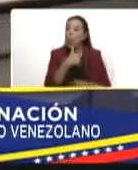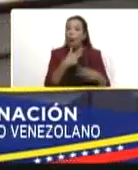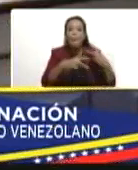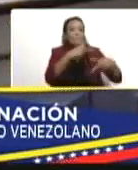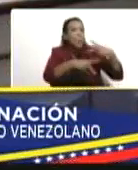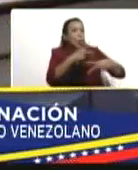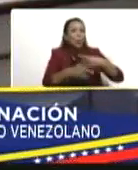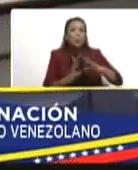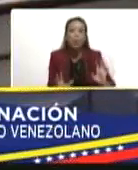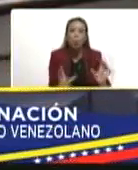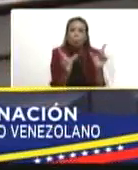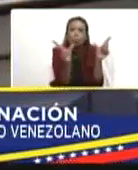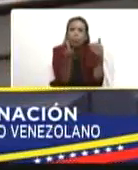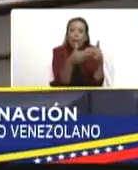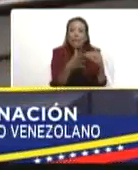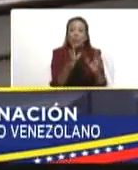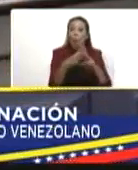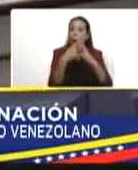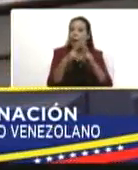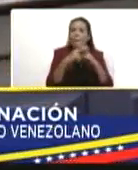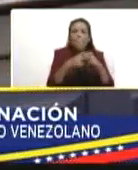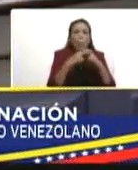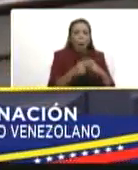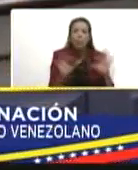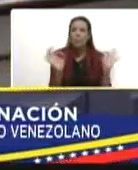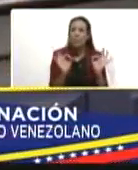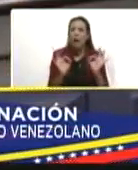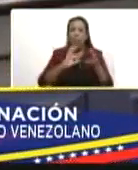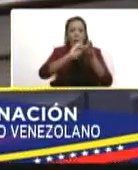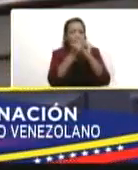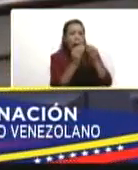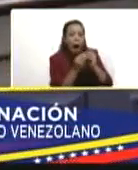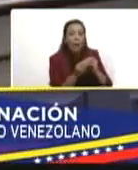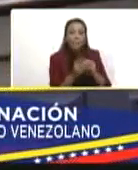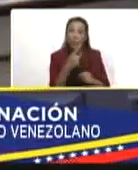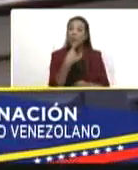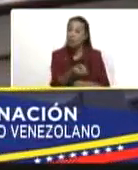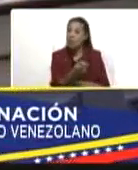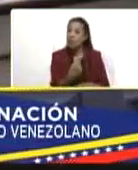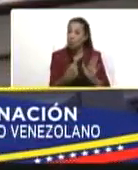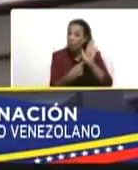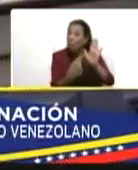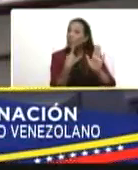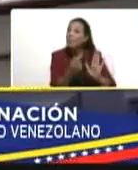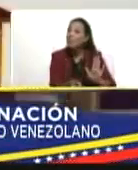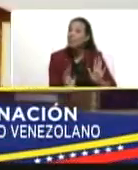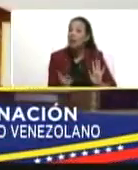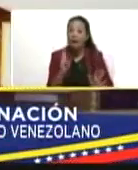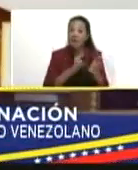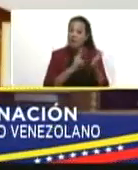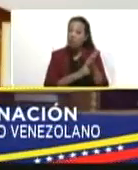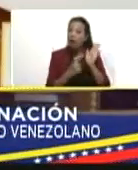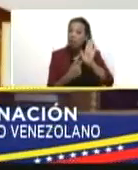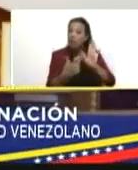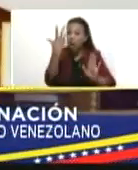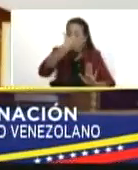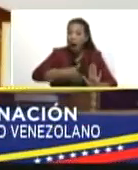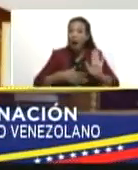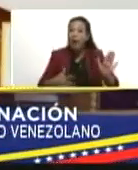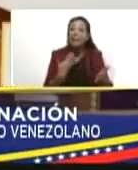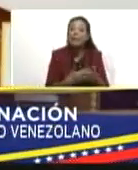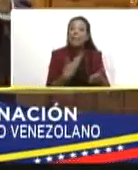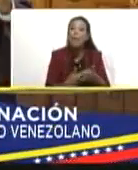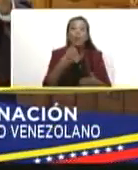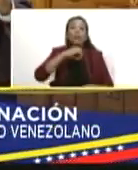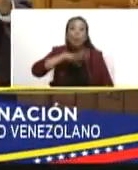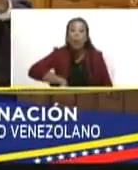primas sin repuesto eso tampoco se ha dicho en el en el testimonio